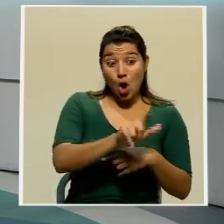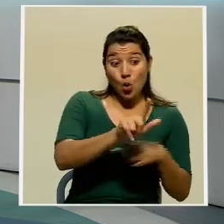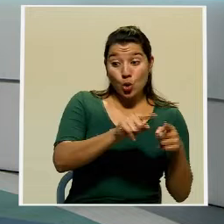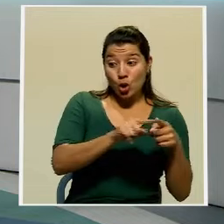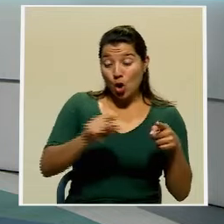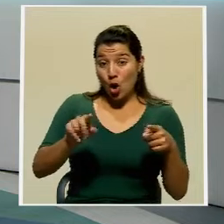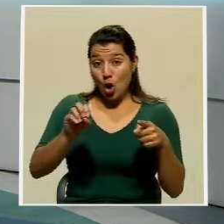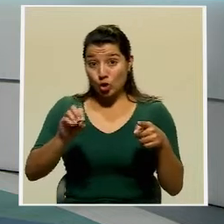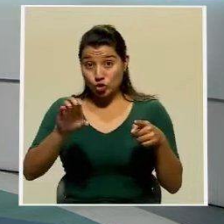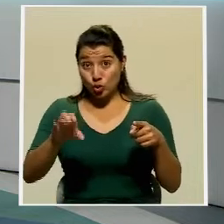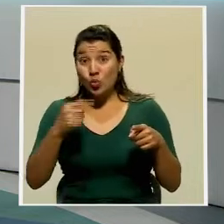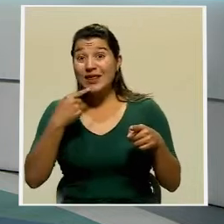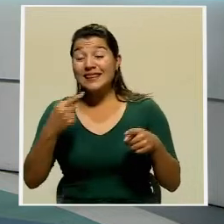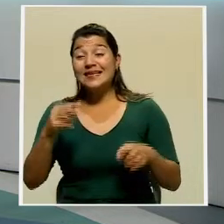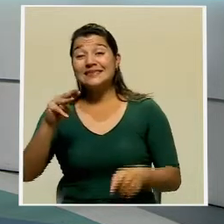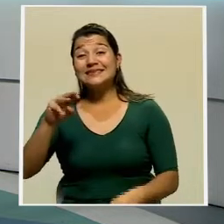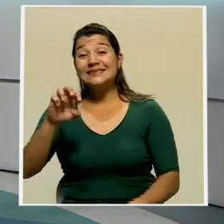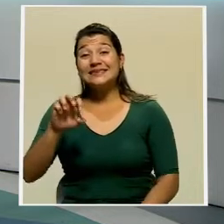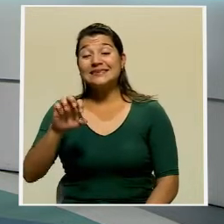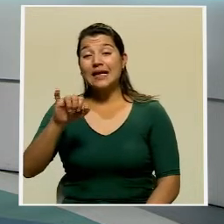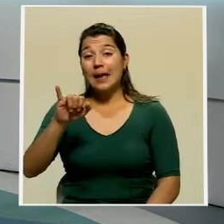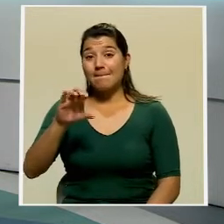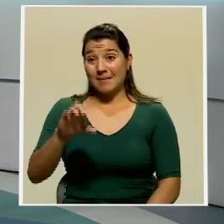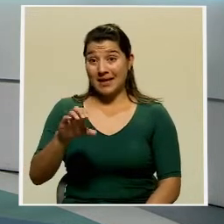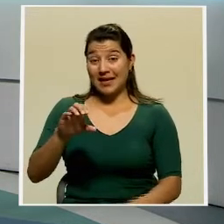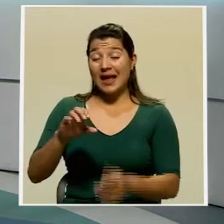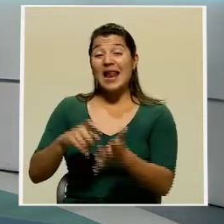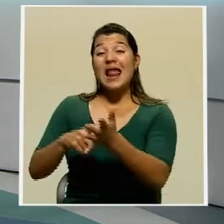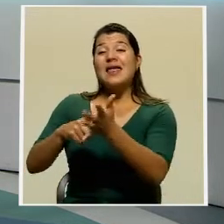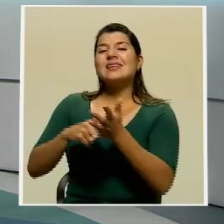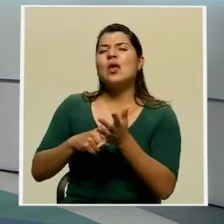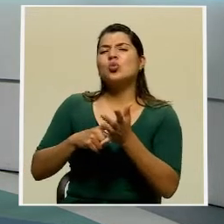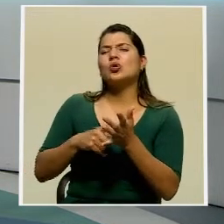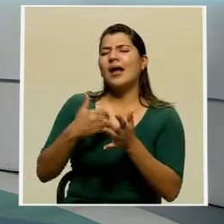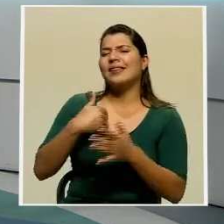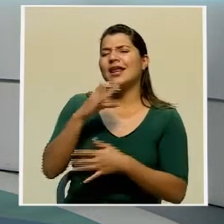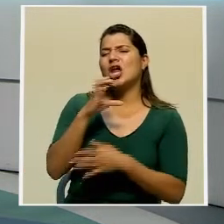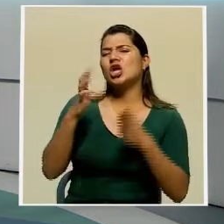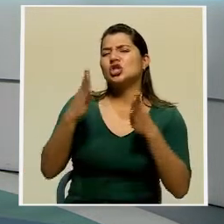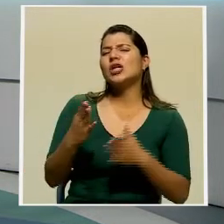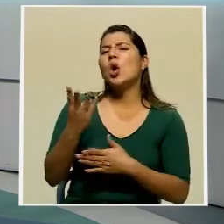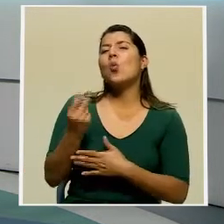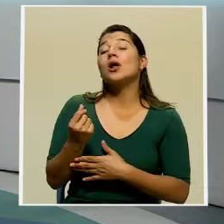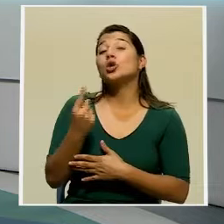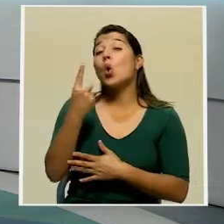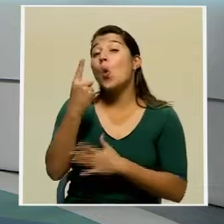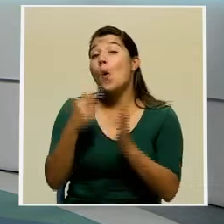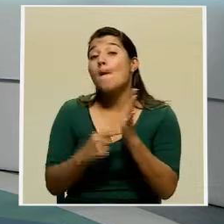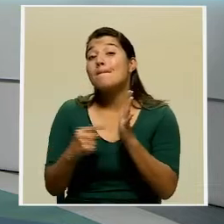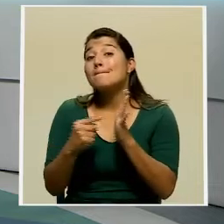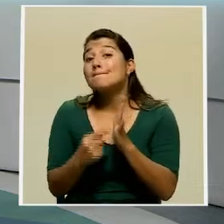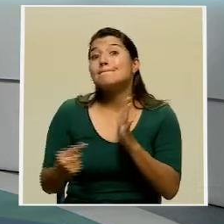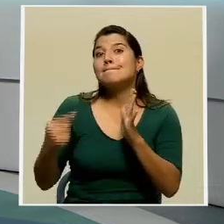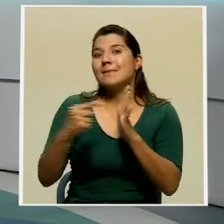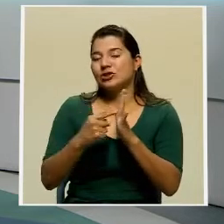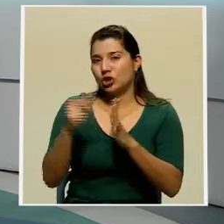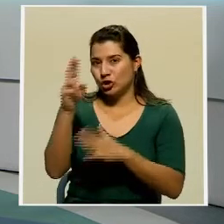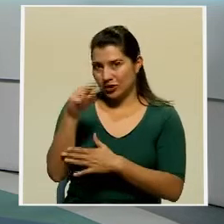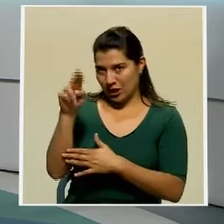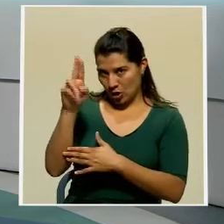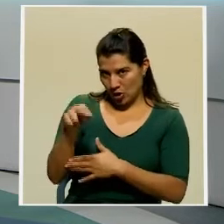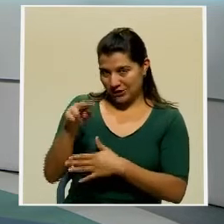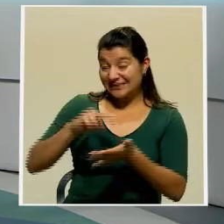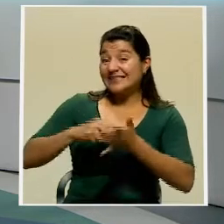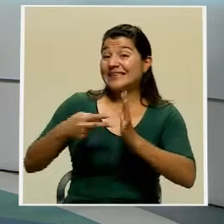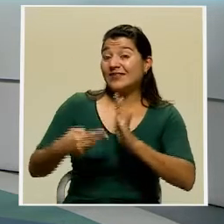MEC, la deuda en tarjetas de crédito en el país representa poco más de 1 billón de colones. Es decir, para tenerlo un poco más